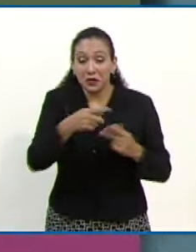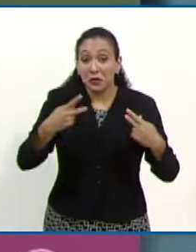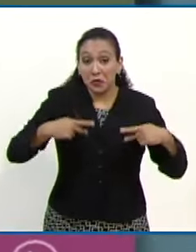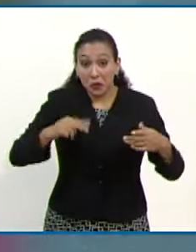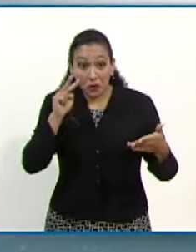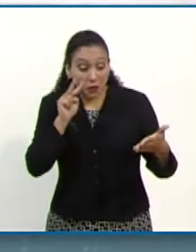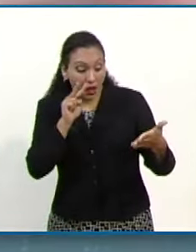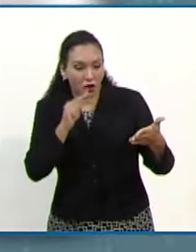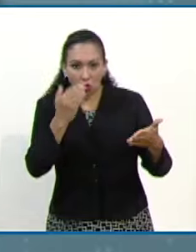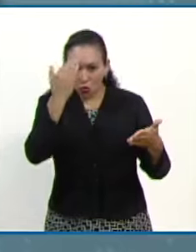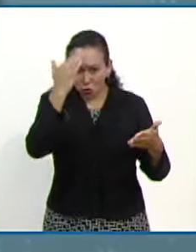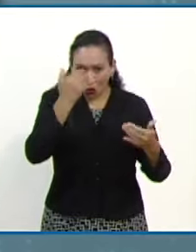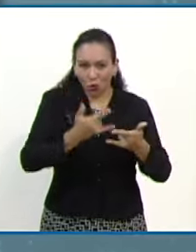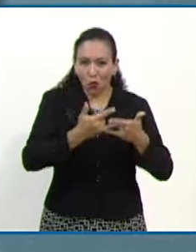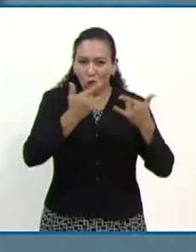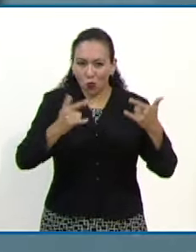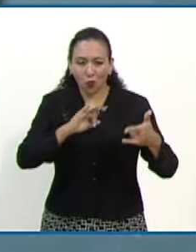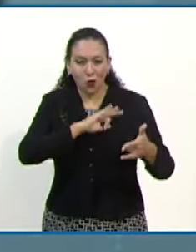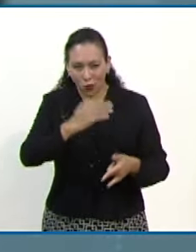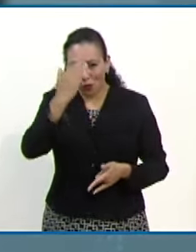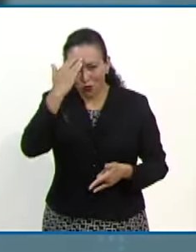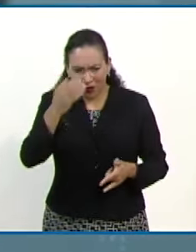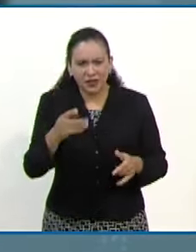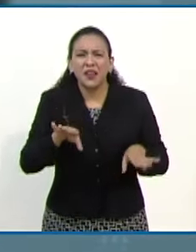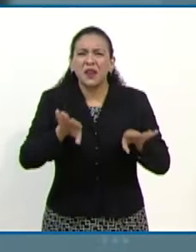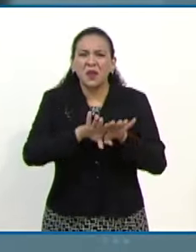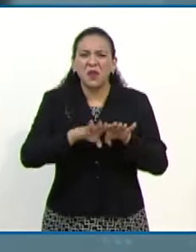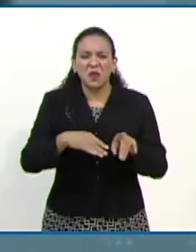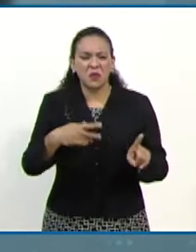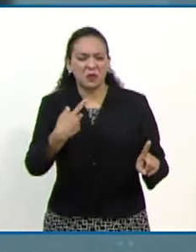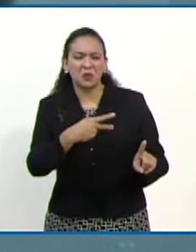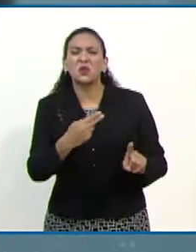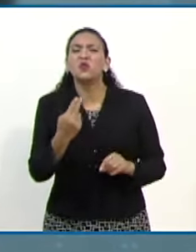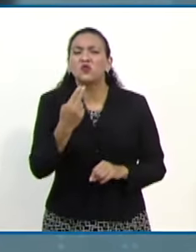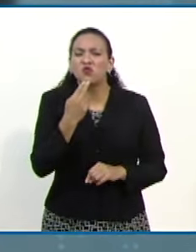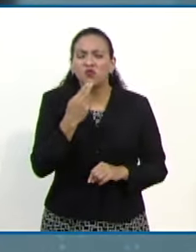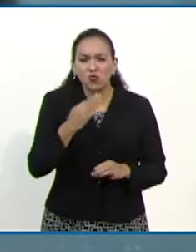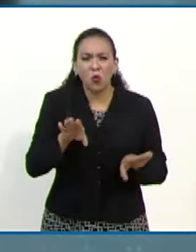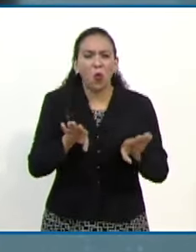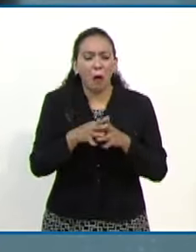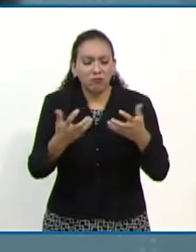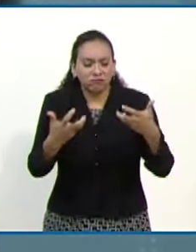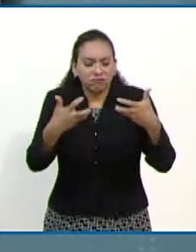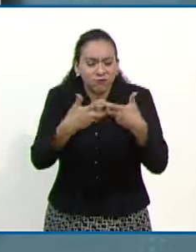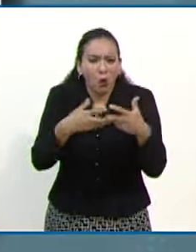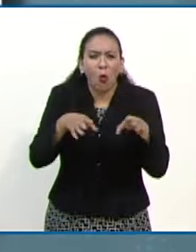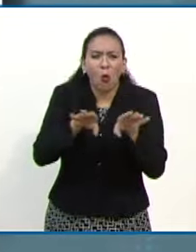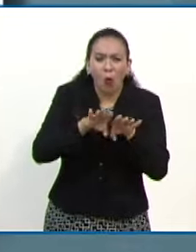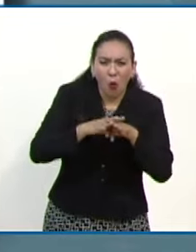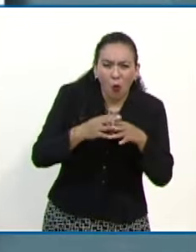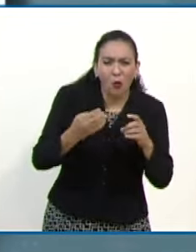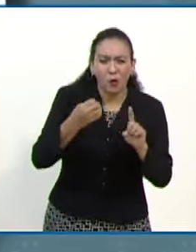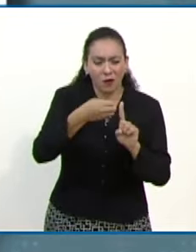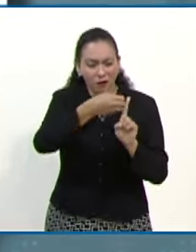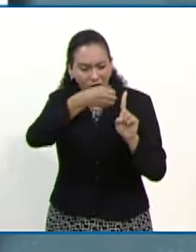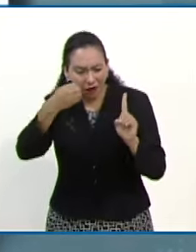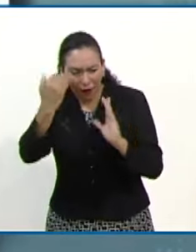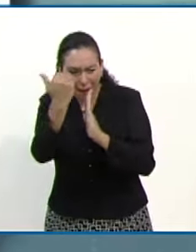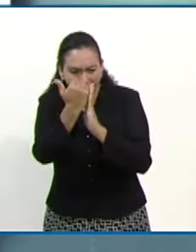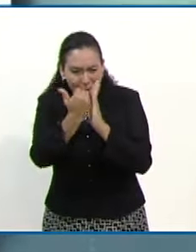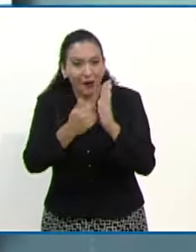la trascendencia que tiene el órgano de administración y control del Poder Judicial, así como el papel que desempeñan las